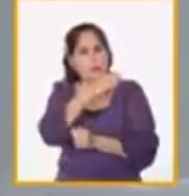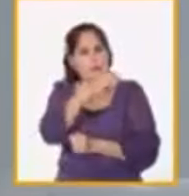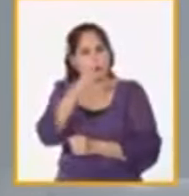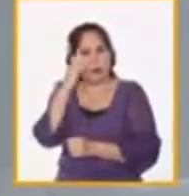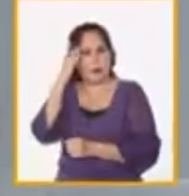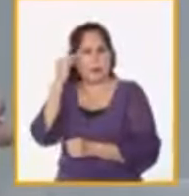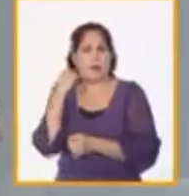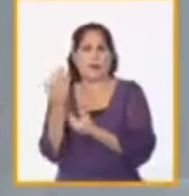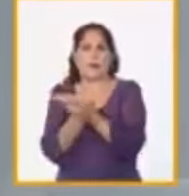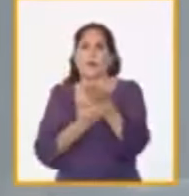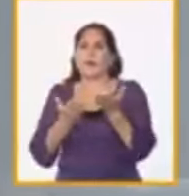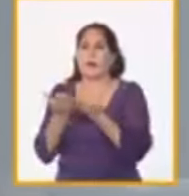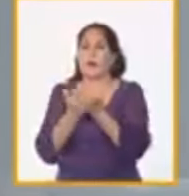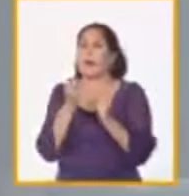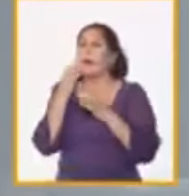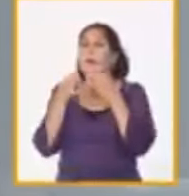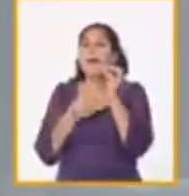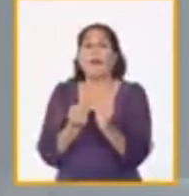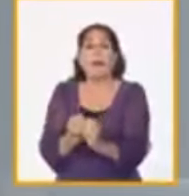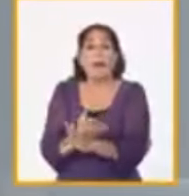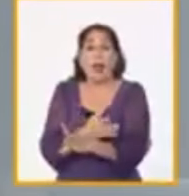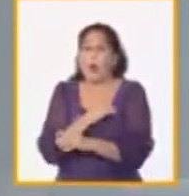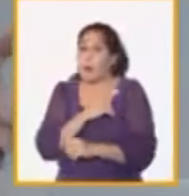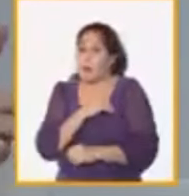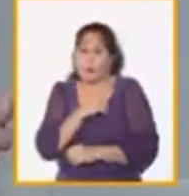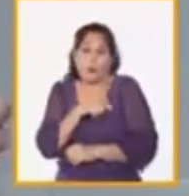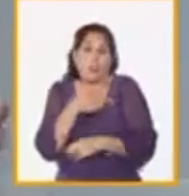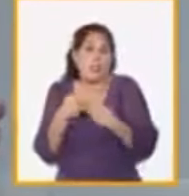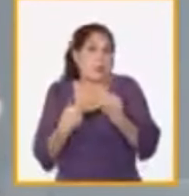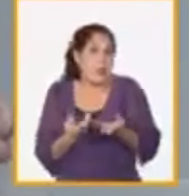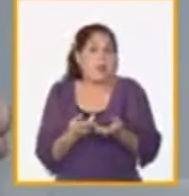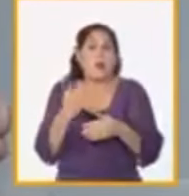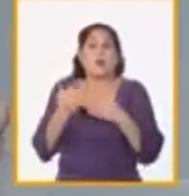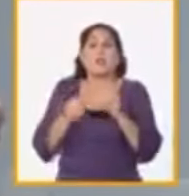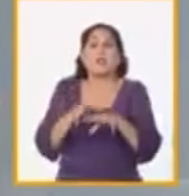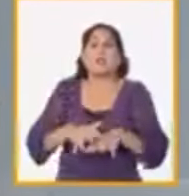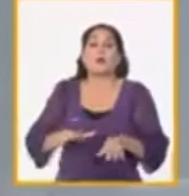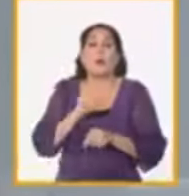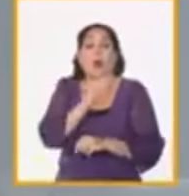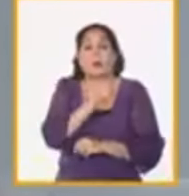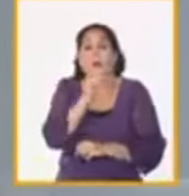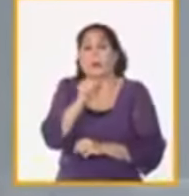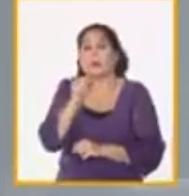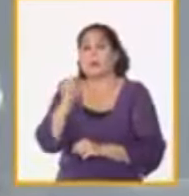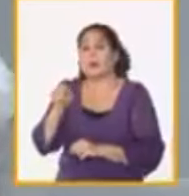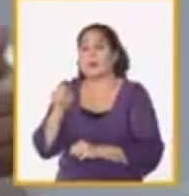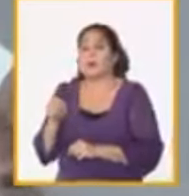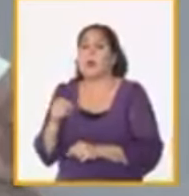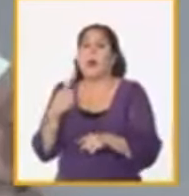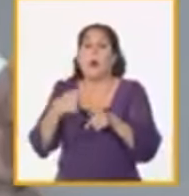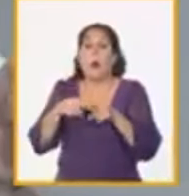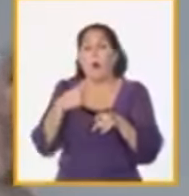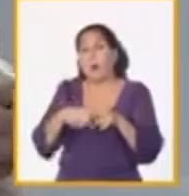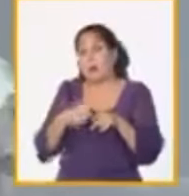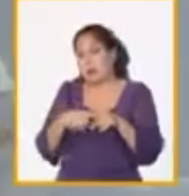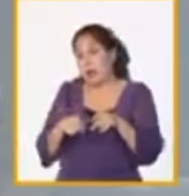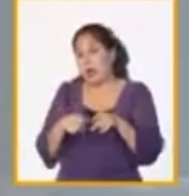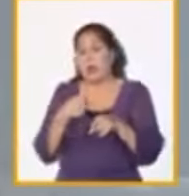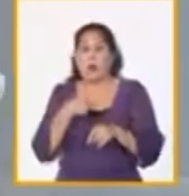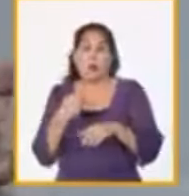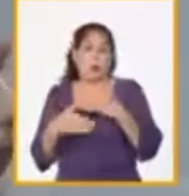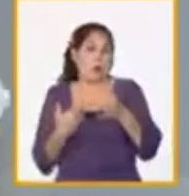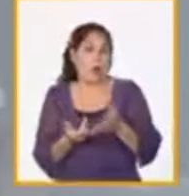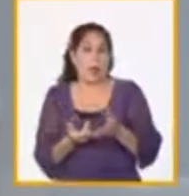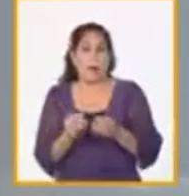interactuar y con transparencia decirle a los diputados qué se está haciendo y cuáles son los problemas que tenemos, unos materiales y otros que son subjetivos,